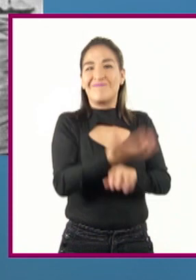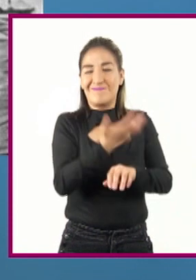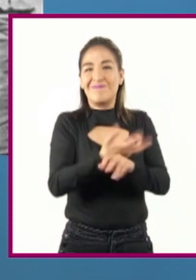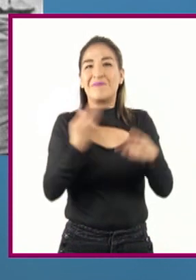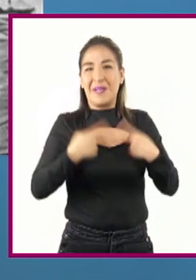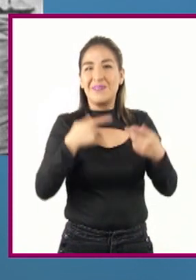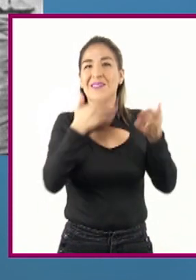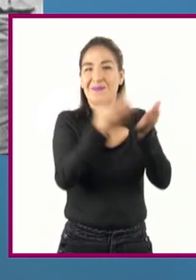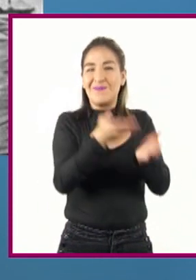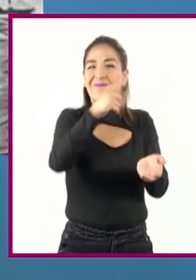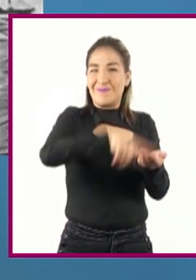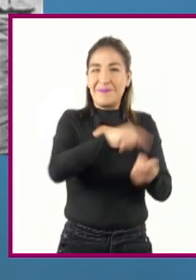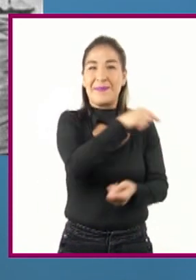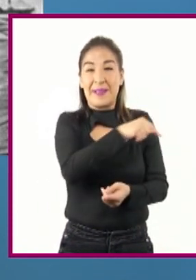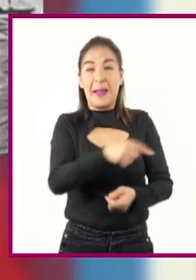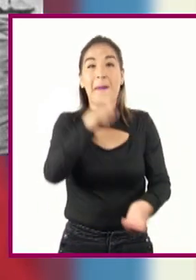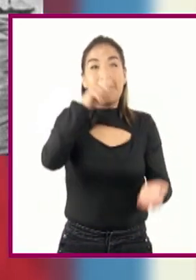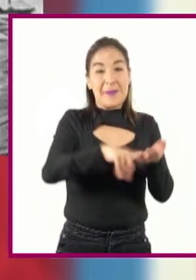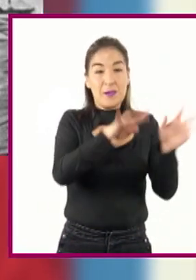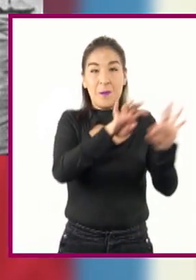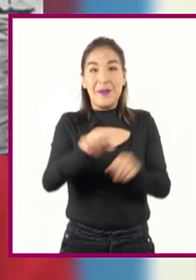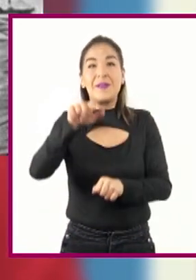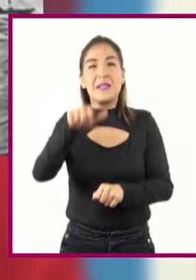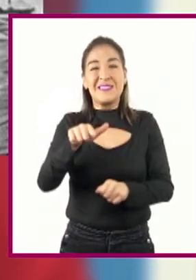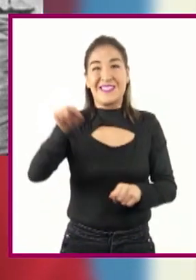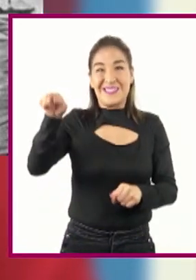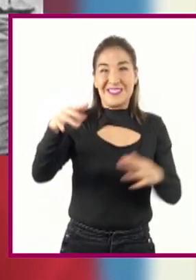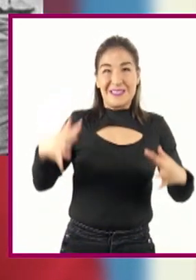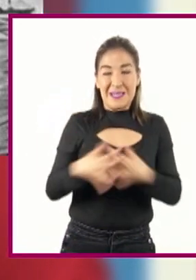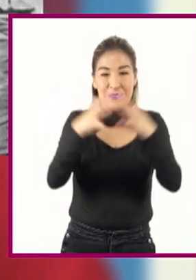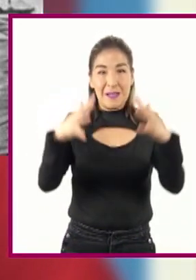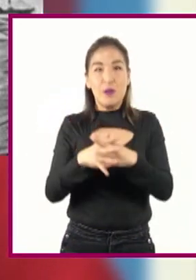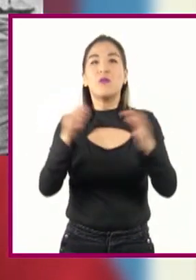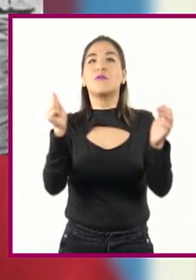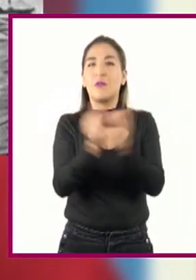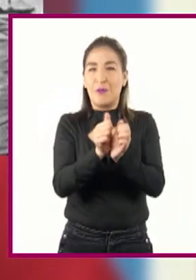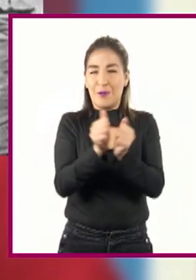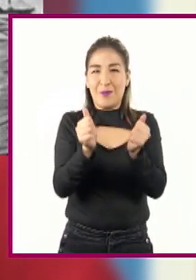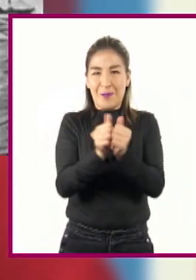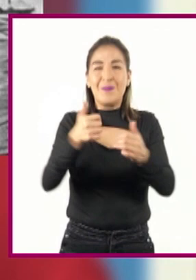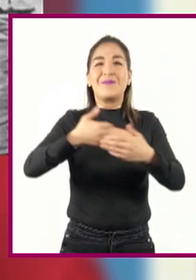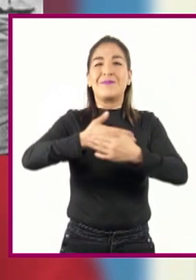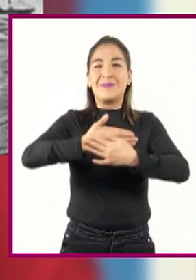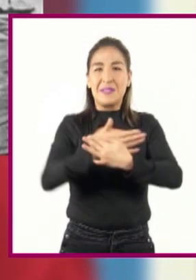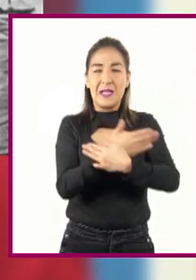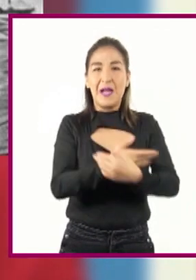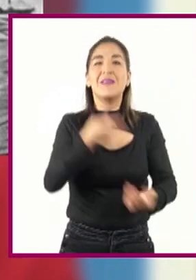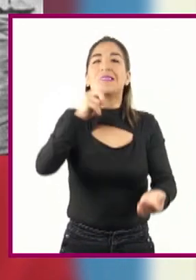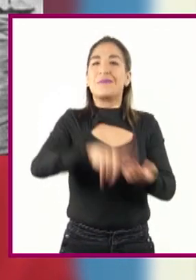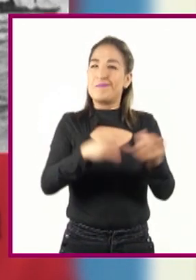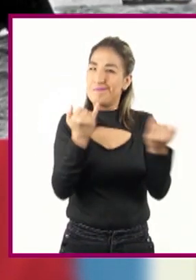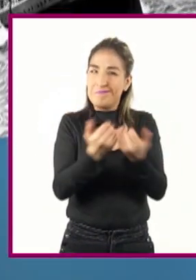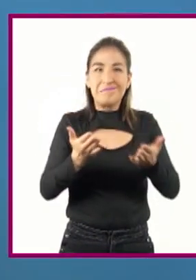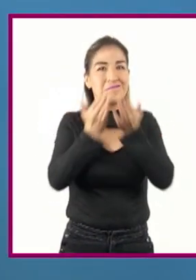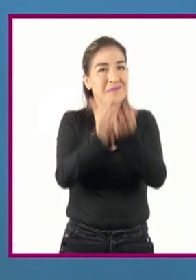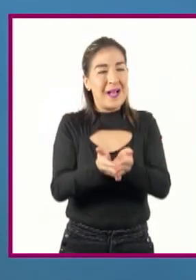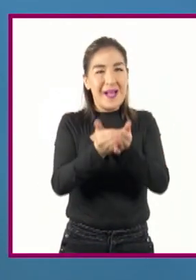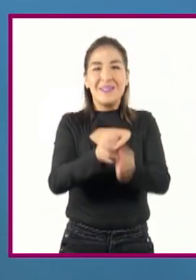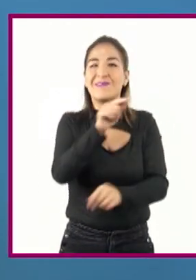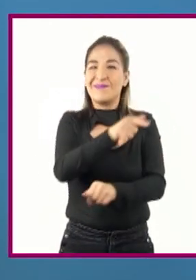en 1917, en plena guerra submarina, hunden también barcos